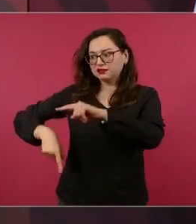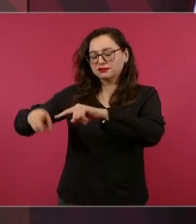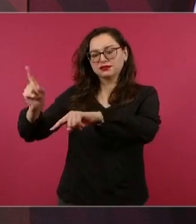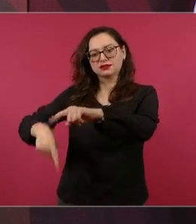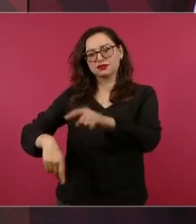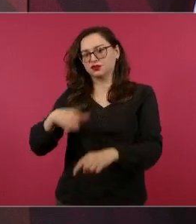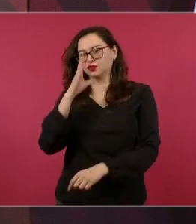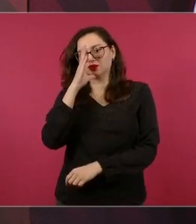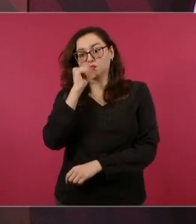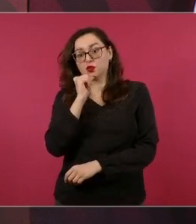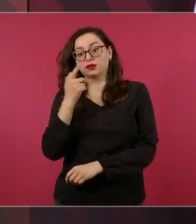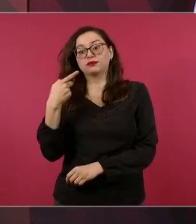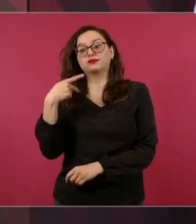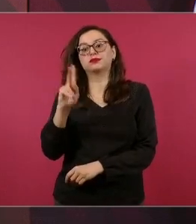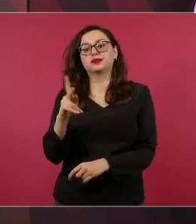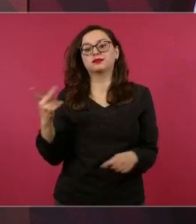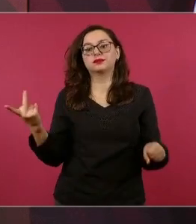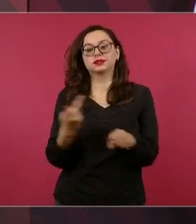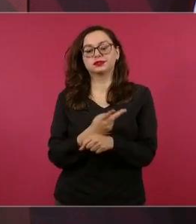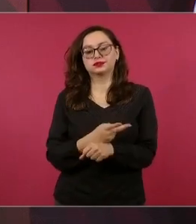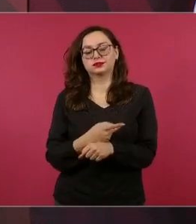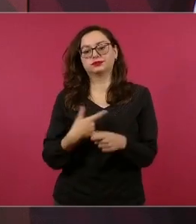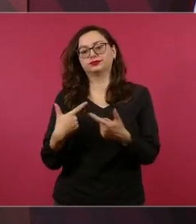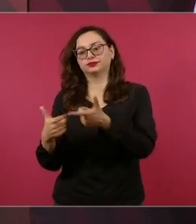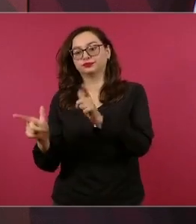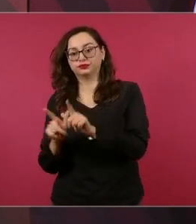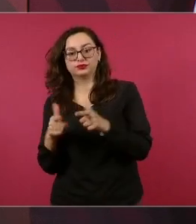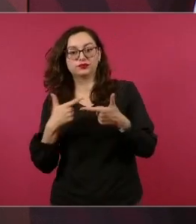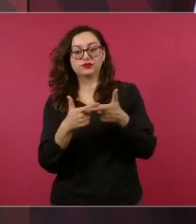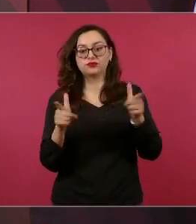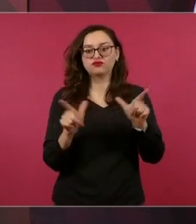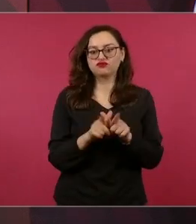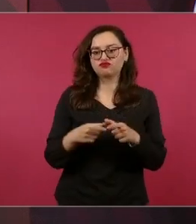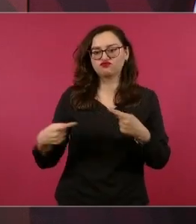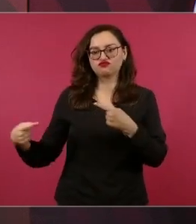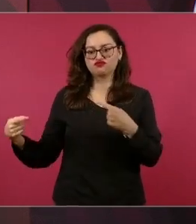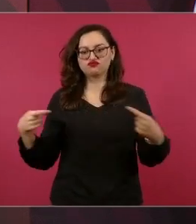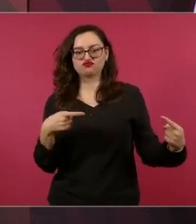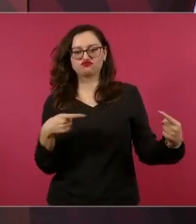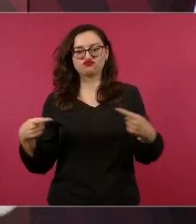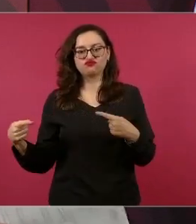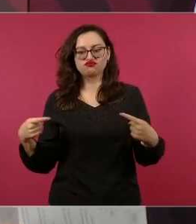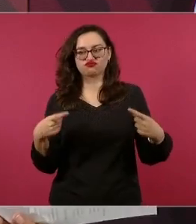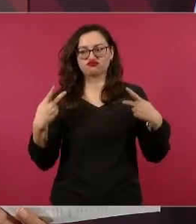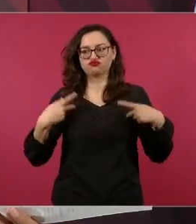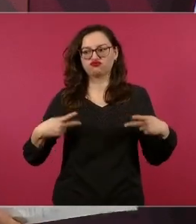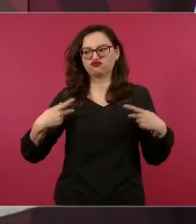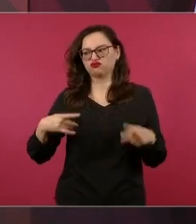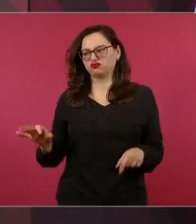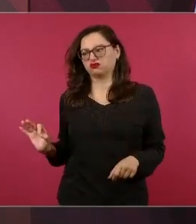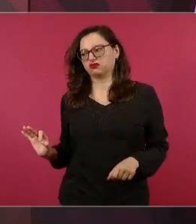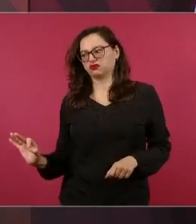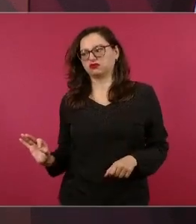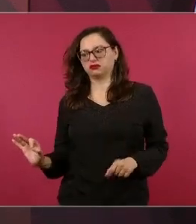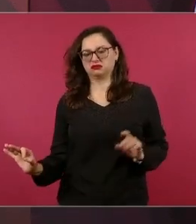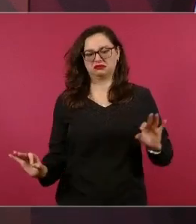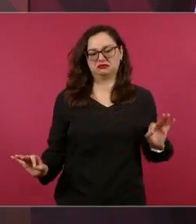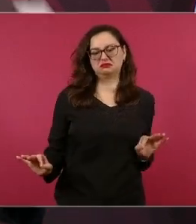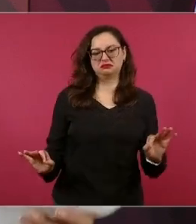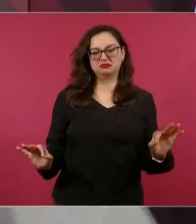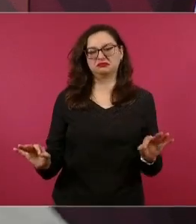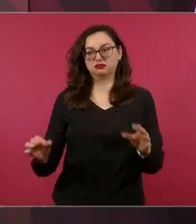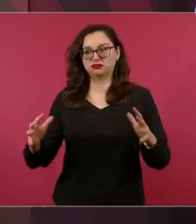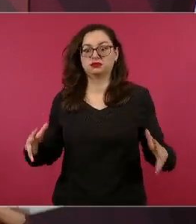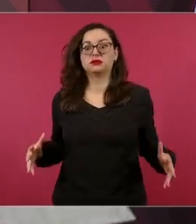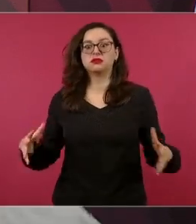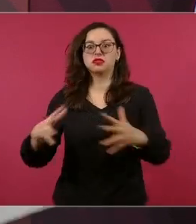la rivalidad, porque nunca falta, tienes de manera irresponsable, en vez